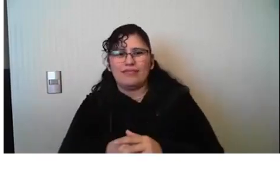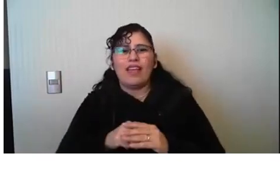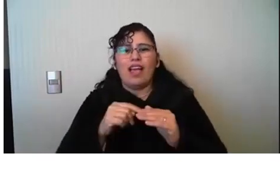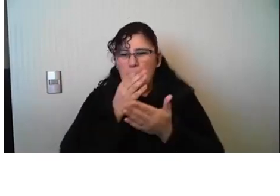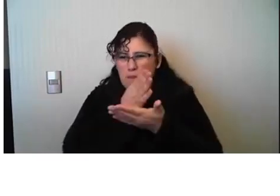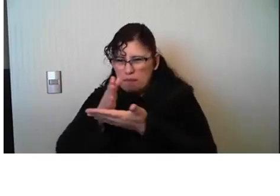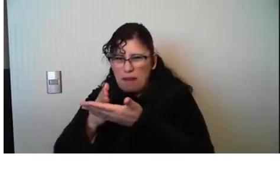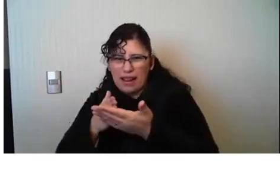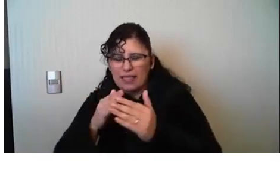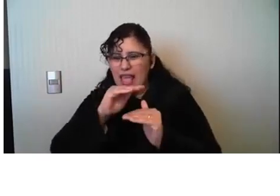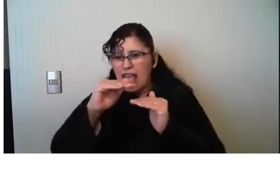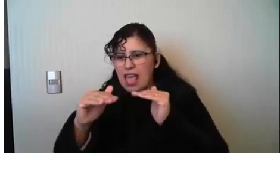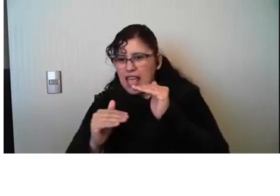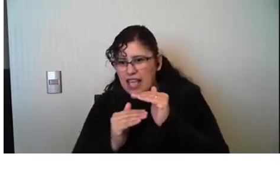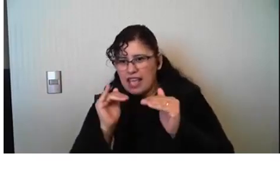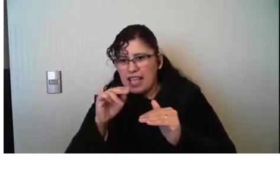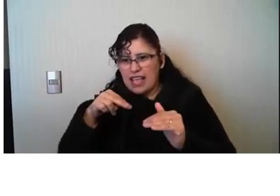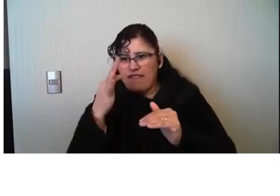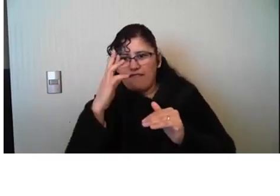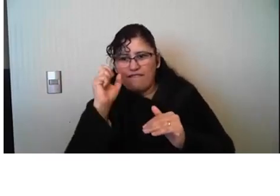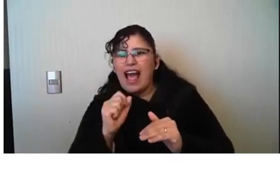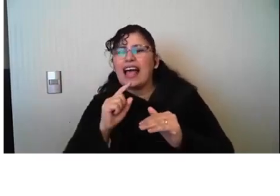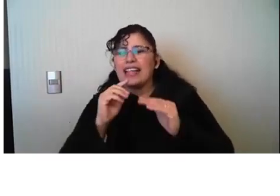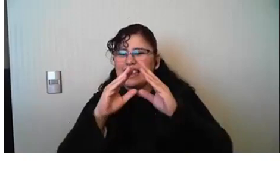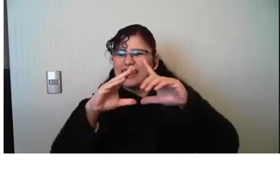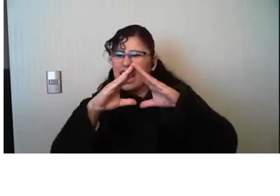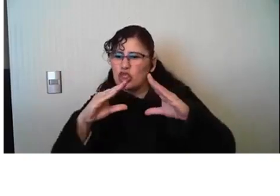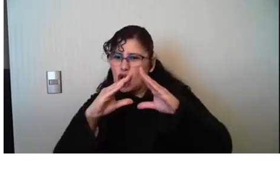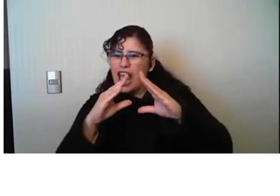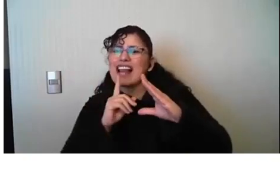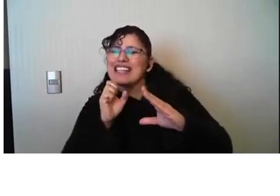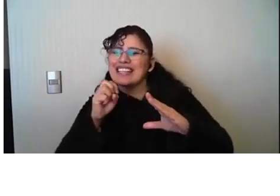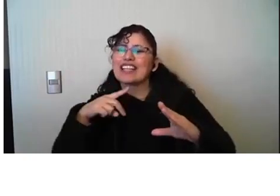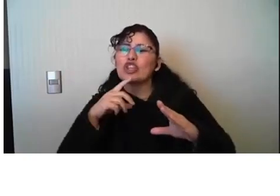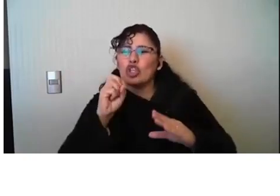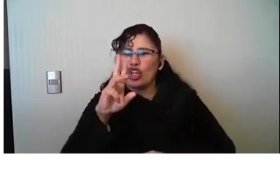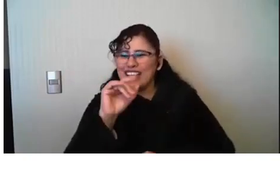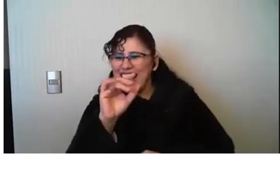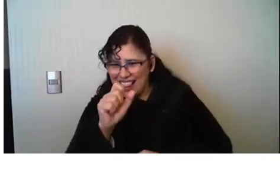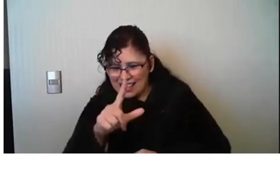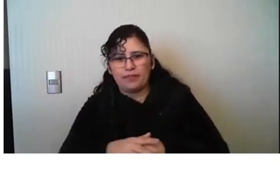tronco encefálico, nuestro mesencéfalo, nuestro puente y nuestro bulbo.